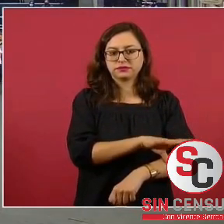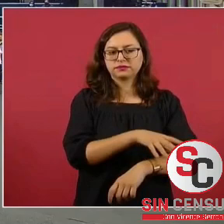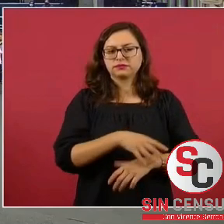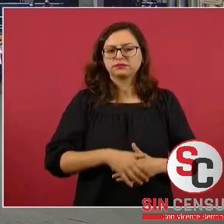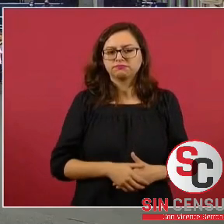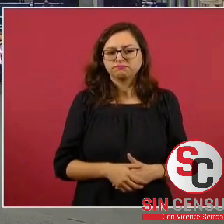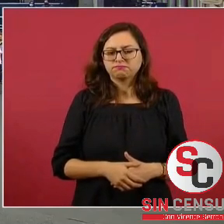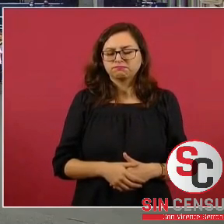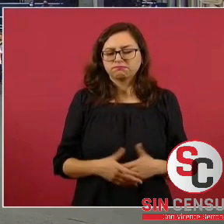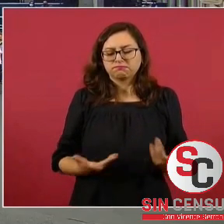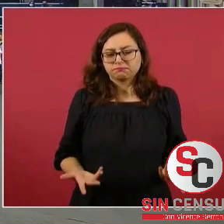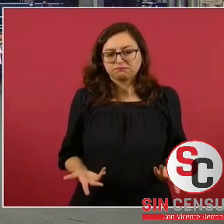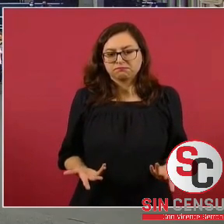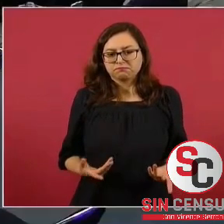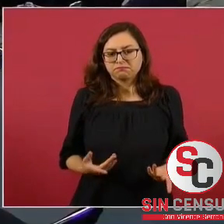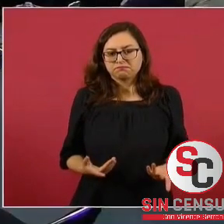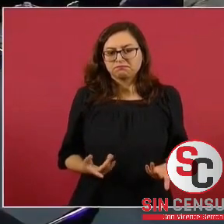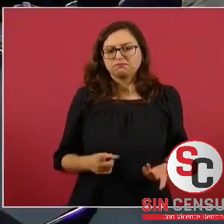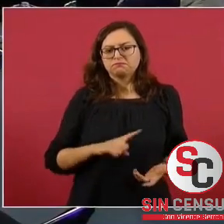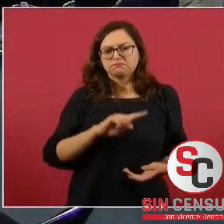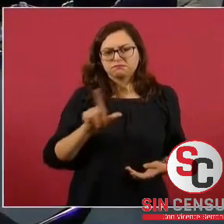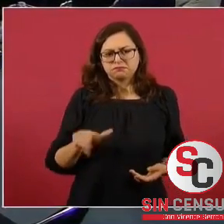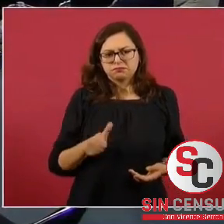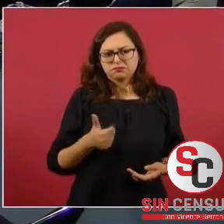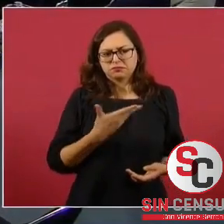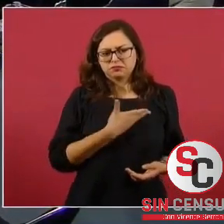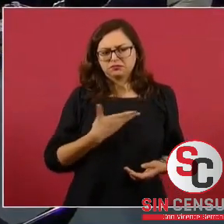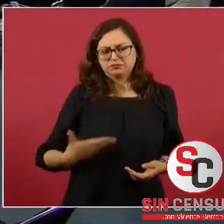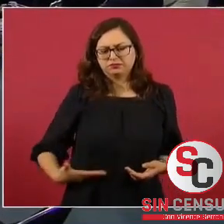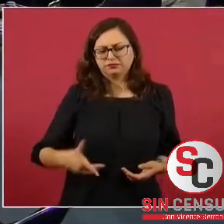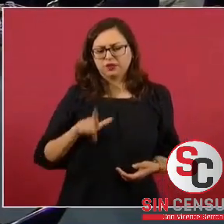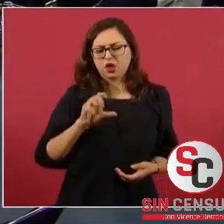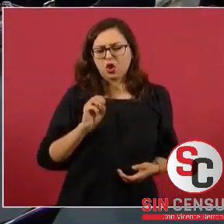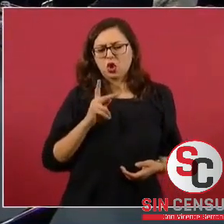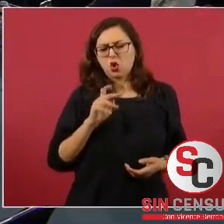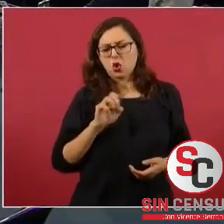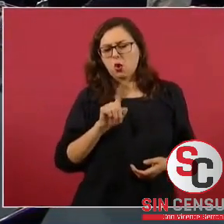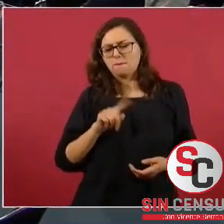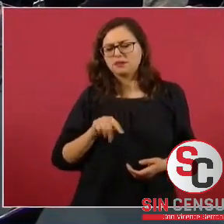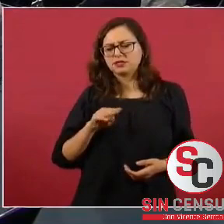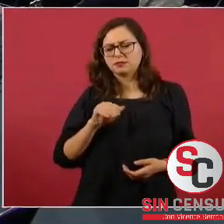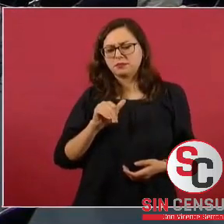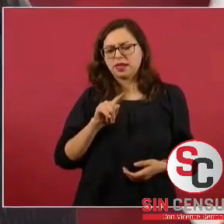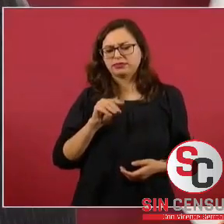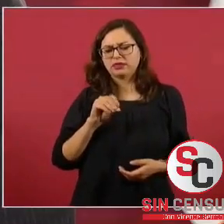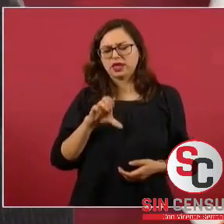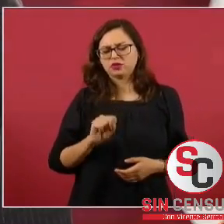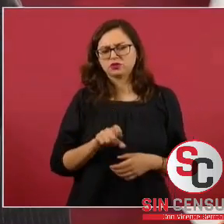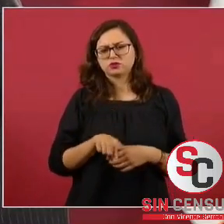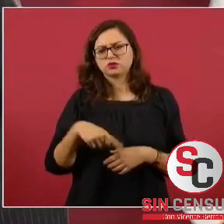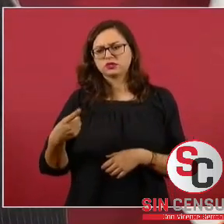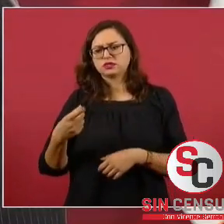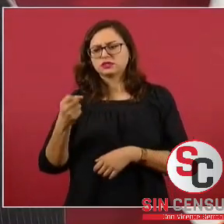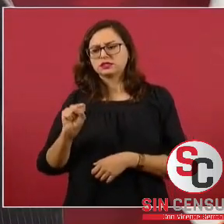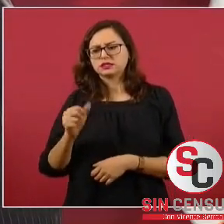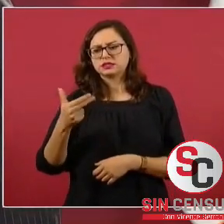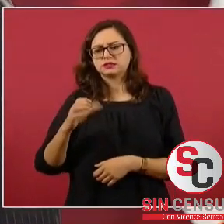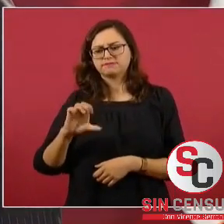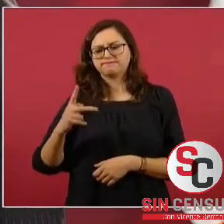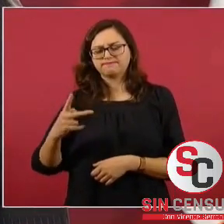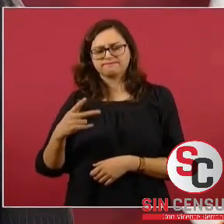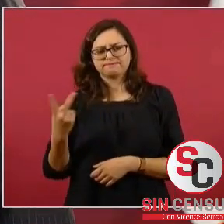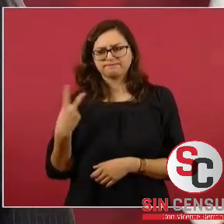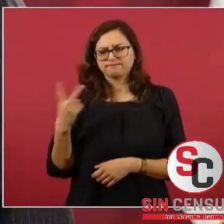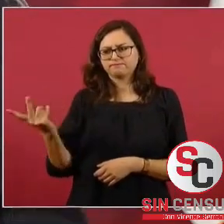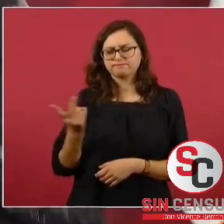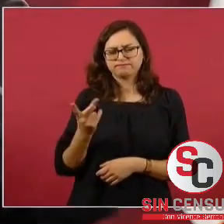Entonces, tanto el presidente como el secretario de Hacienda llegaron a la conclusión de que no se iba a poder electrificar al